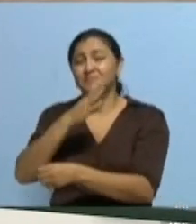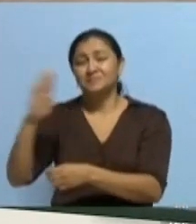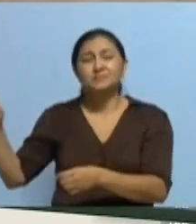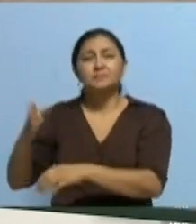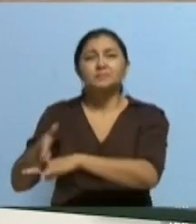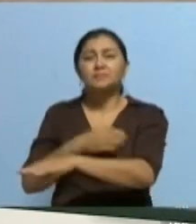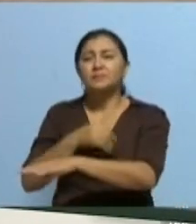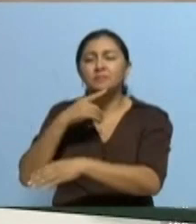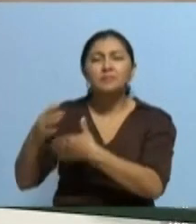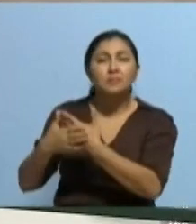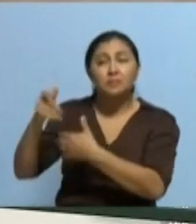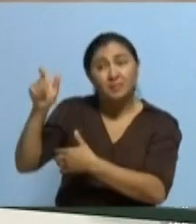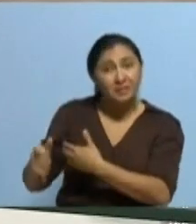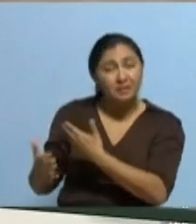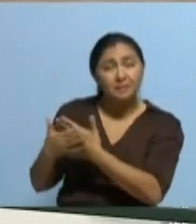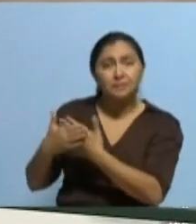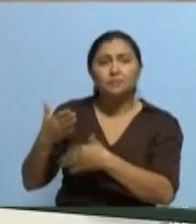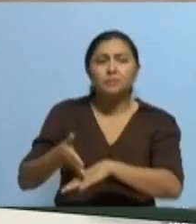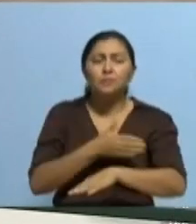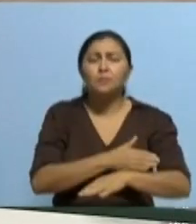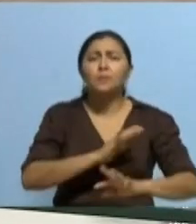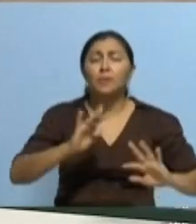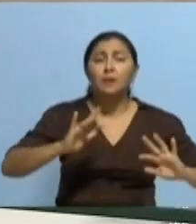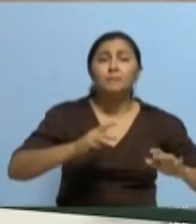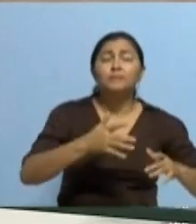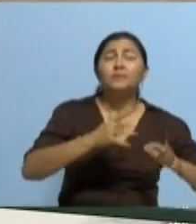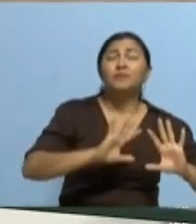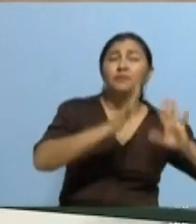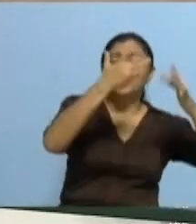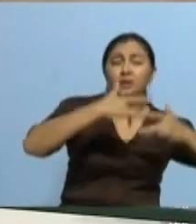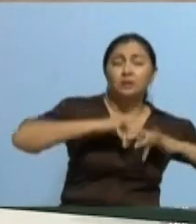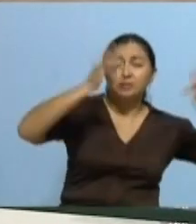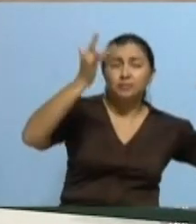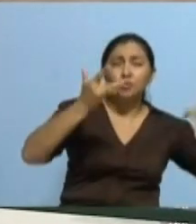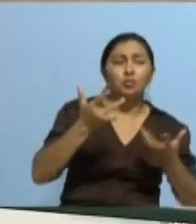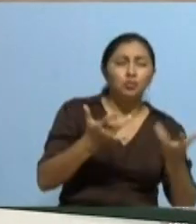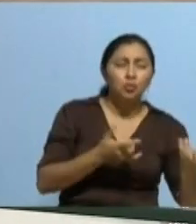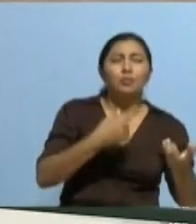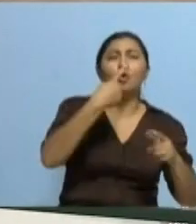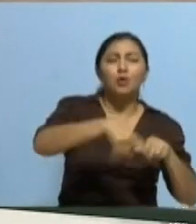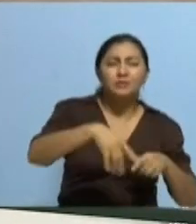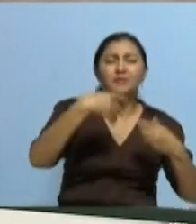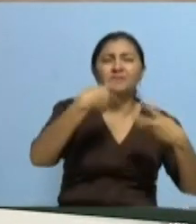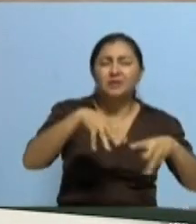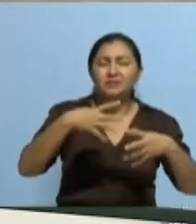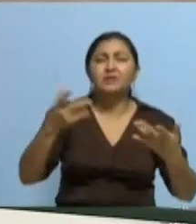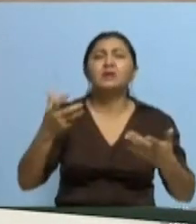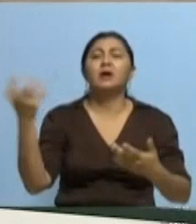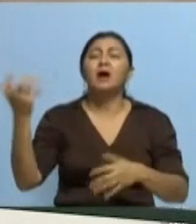los otros eventos de precarnaval y carnaval se contará con el refuerzo de 1.600 uniformados.